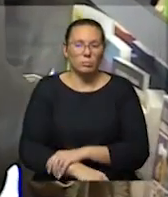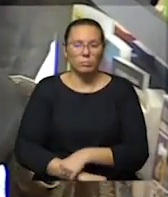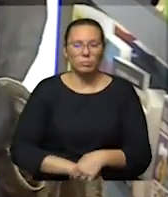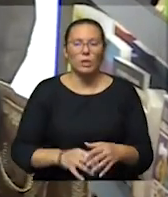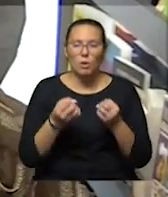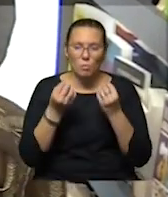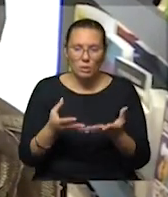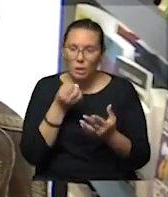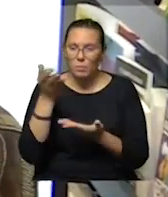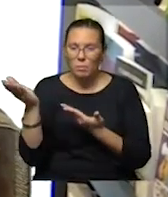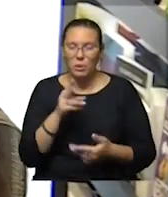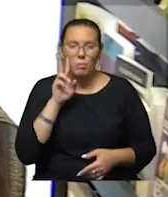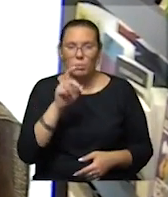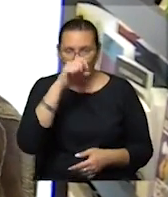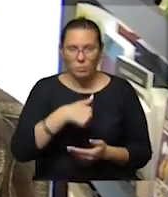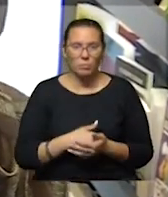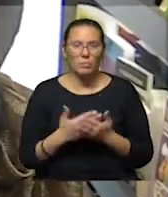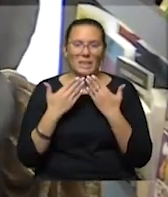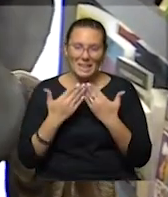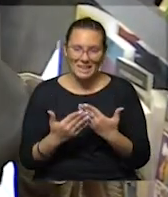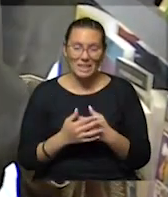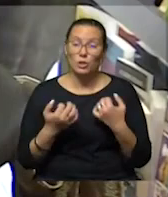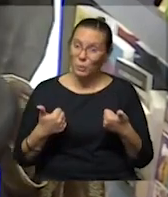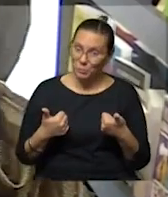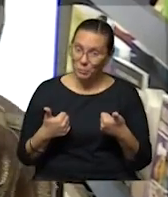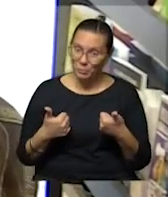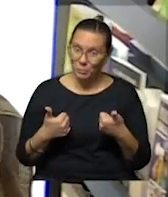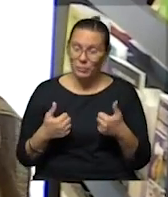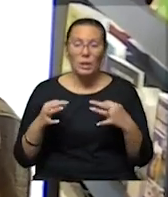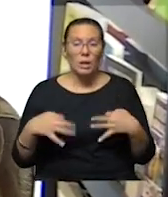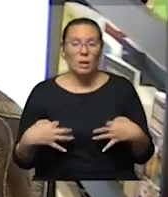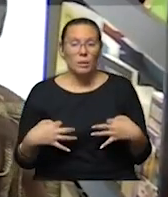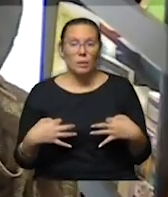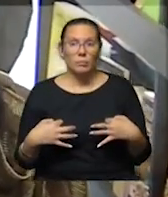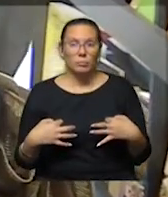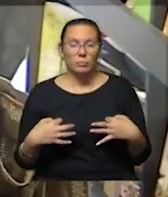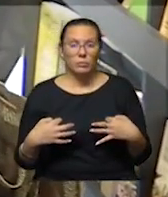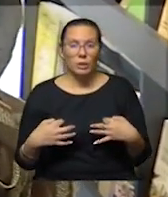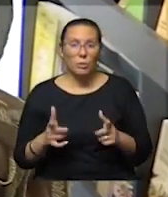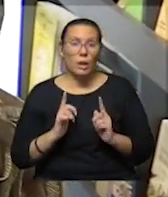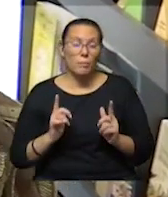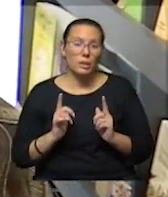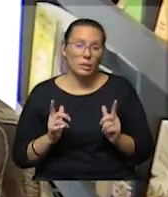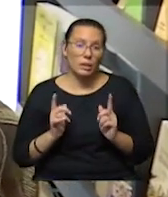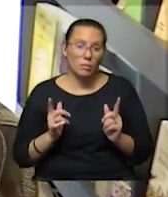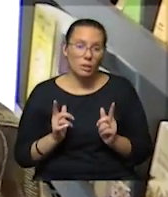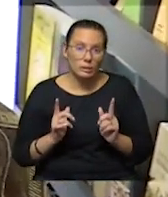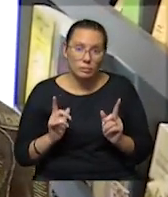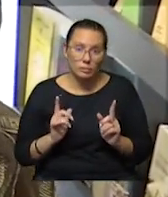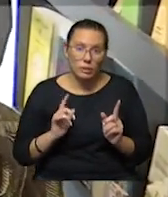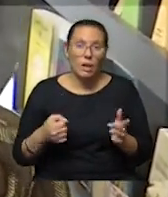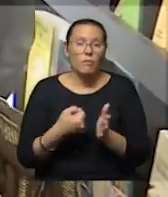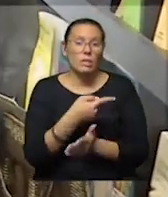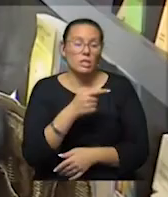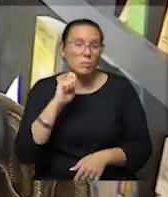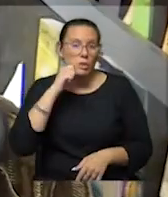rastro Cómo andas Martín bienvenido Mira Montevideo todo bien bien con una expectativa divina no va a llevar va a estar espectacular